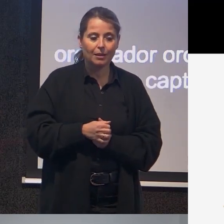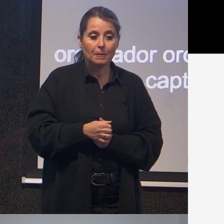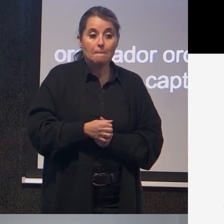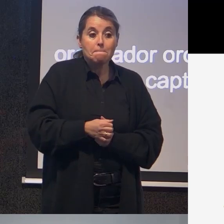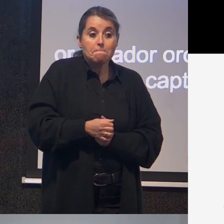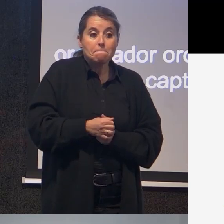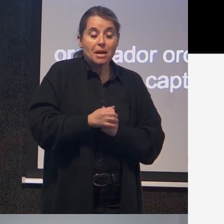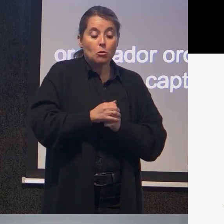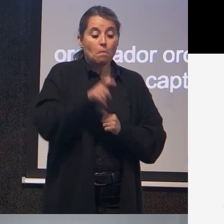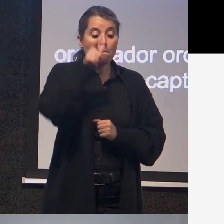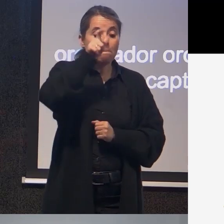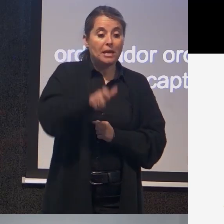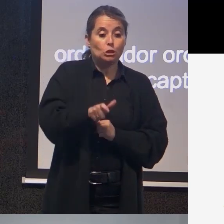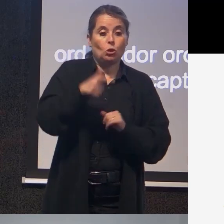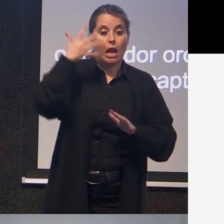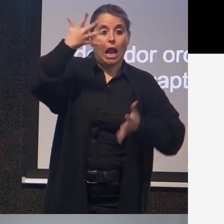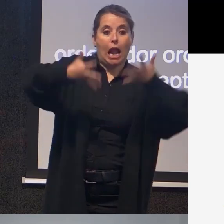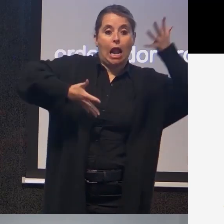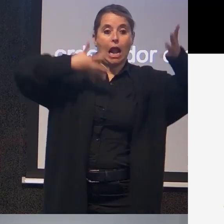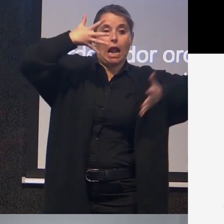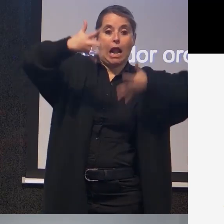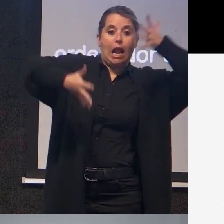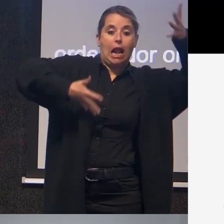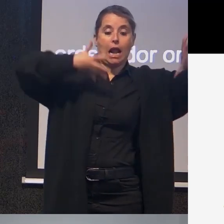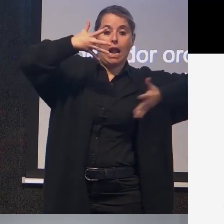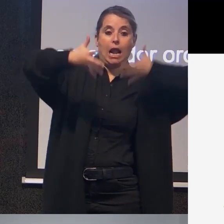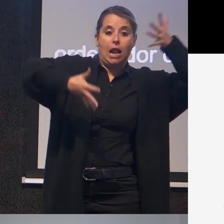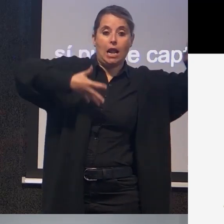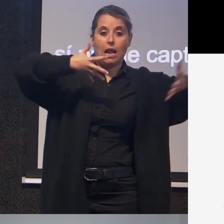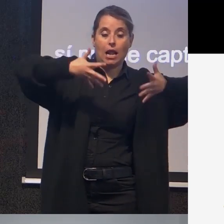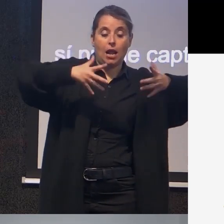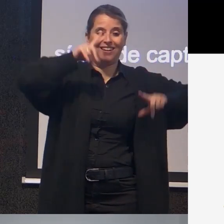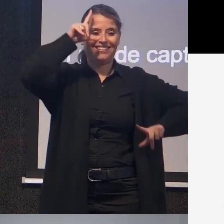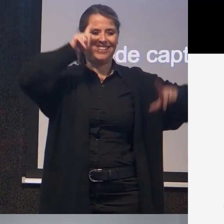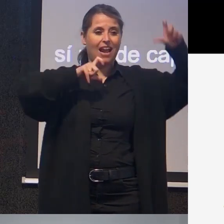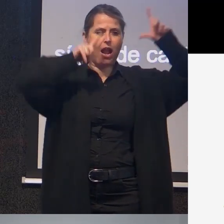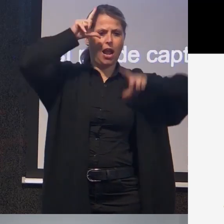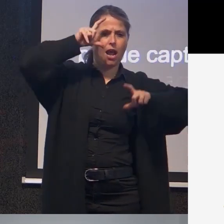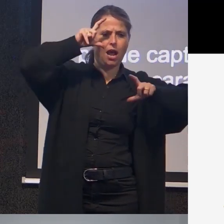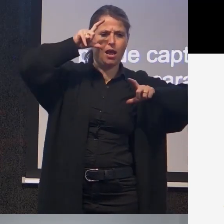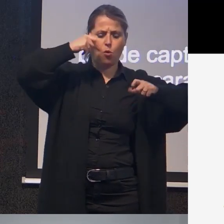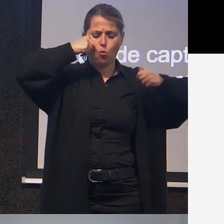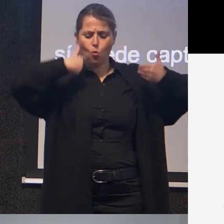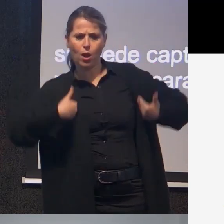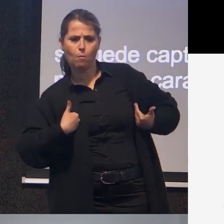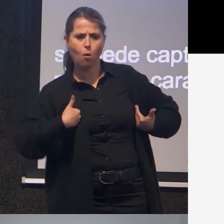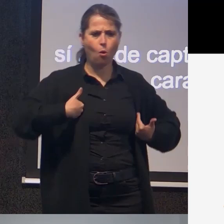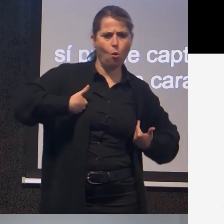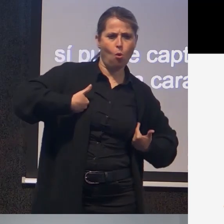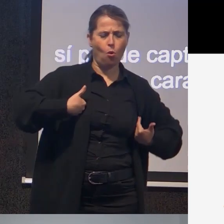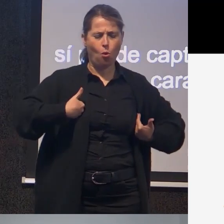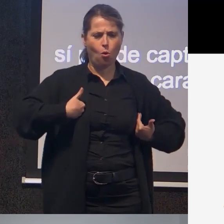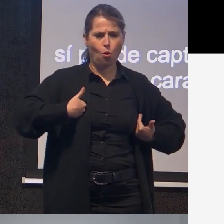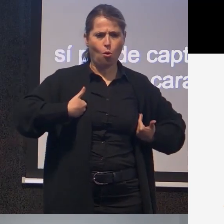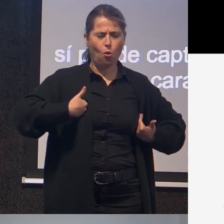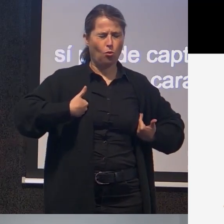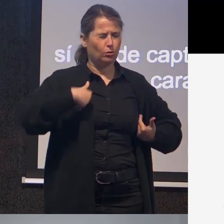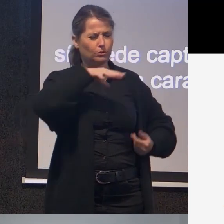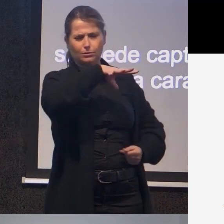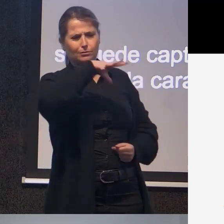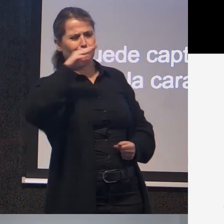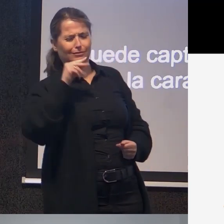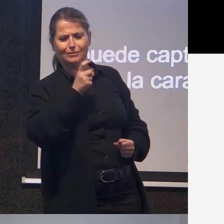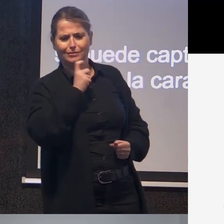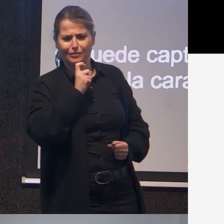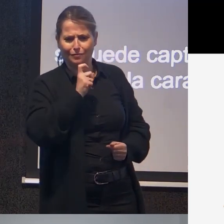Pero un vídeo de una persona moviendo las manos, la cara, el cuerpo, le cuesta mucho más